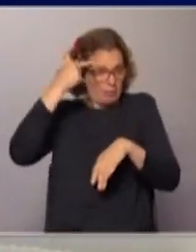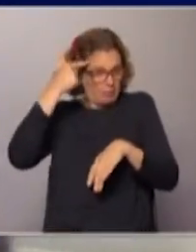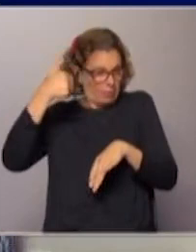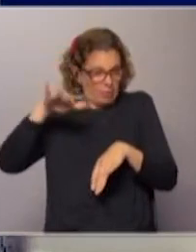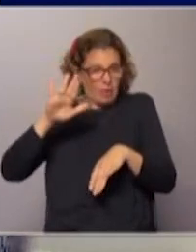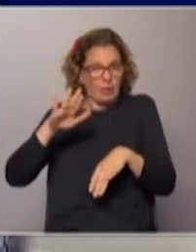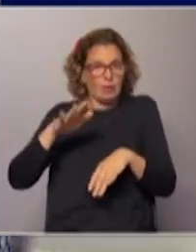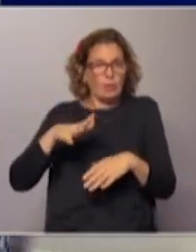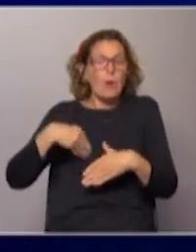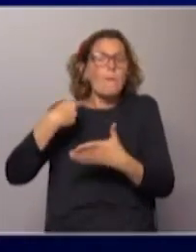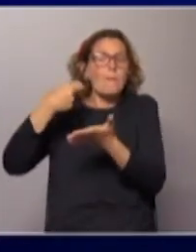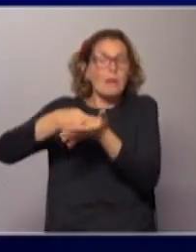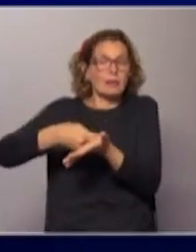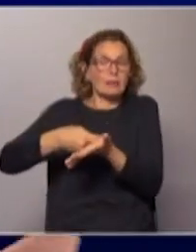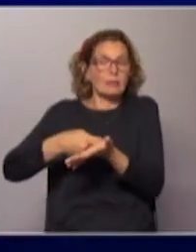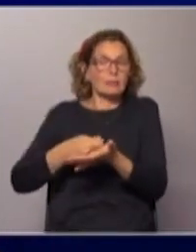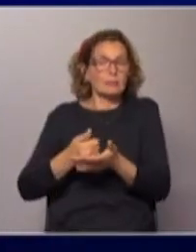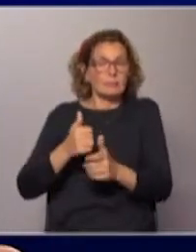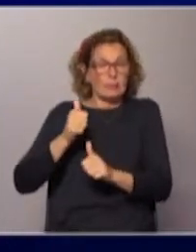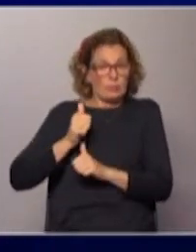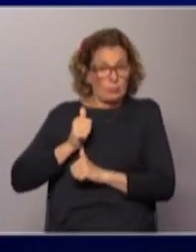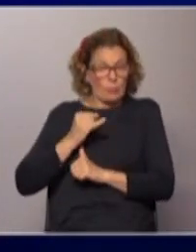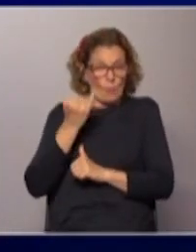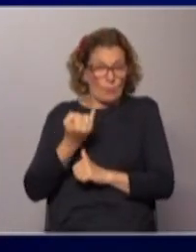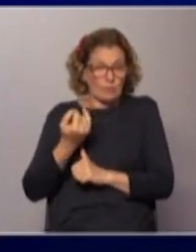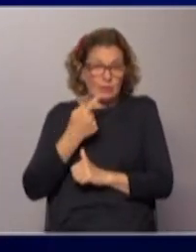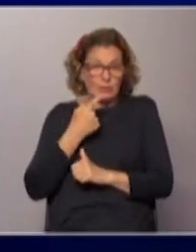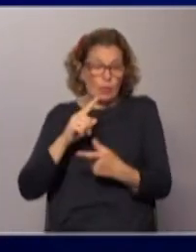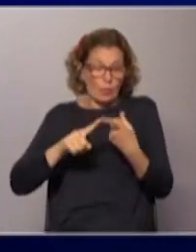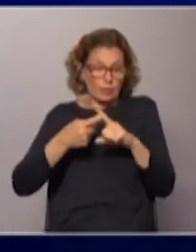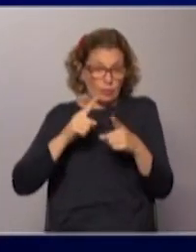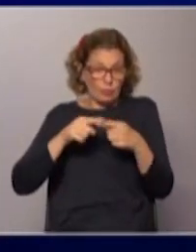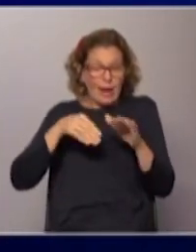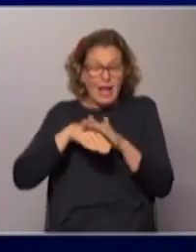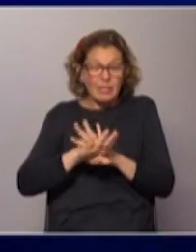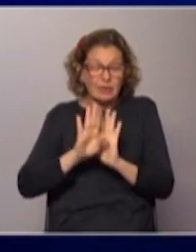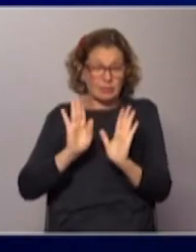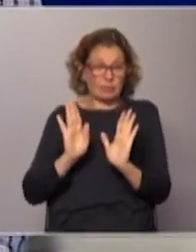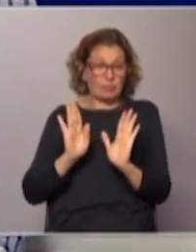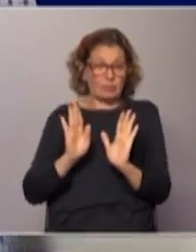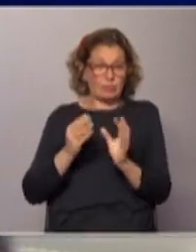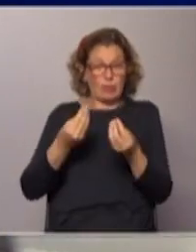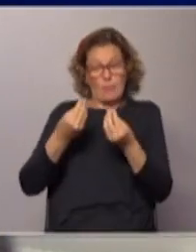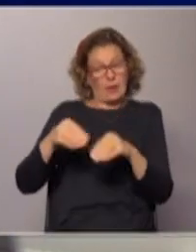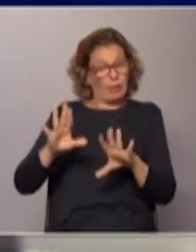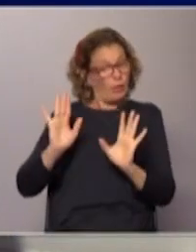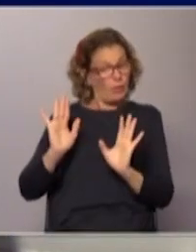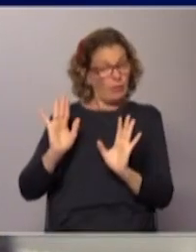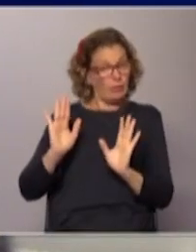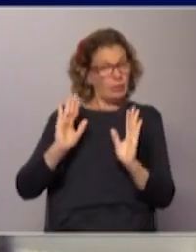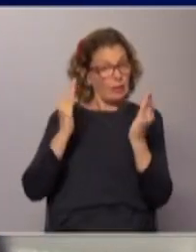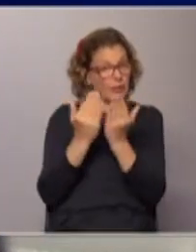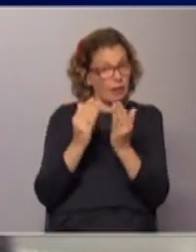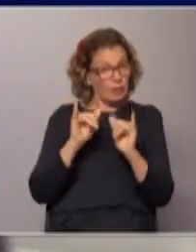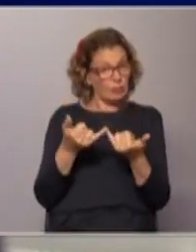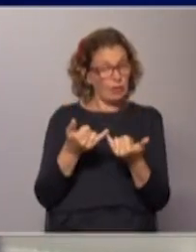tuvieran una mayor otras hombres una de segunda línea estas gestiones se dan en el marco de la discusión interna de la procesión que partió o sea porque ha cerrado ya de